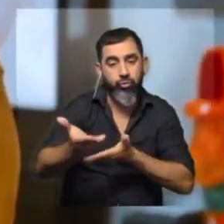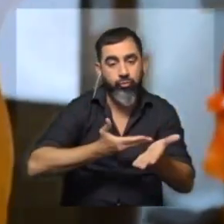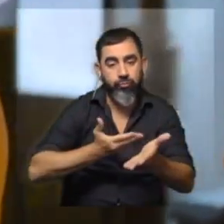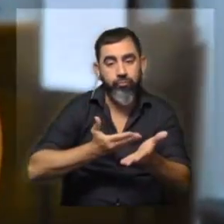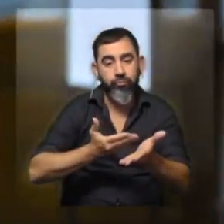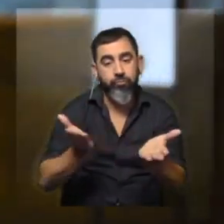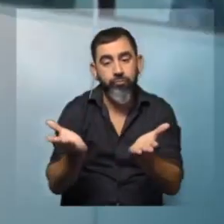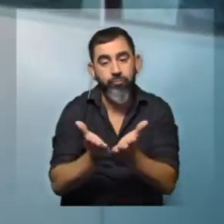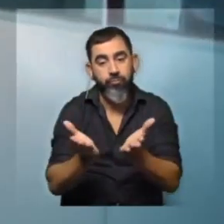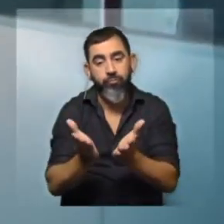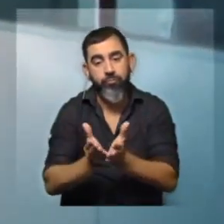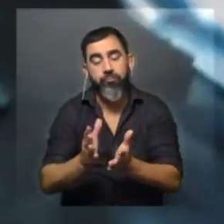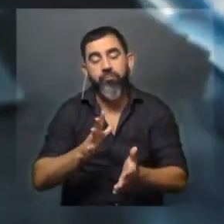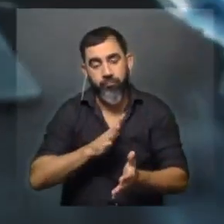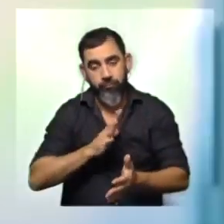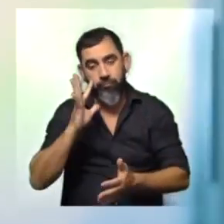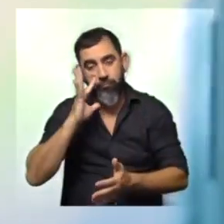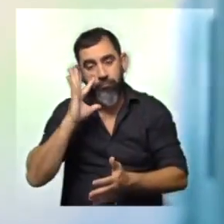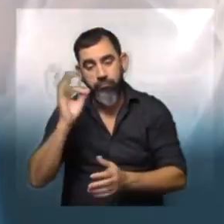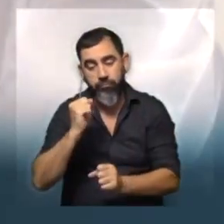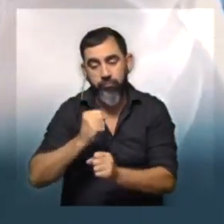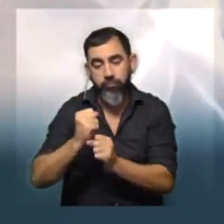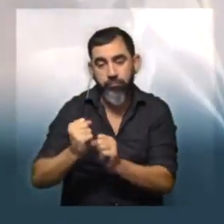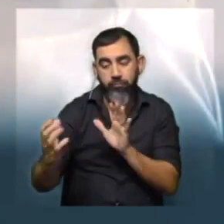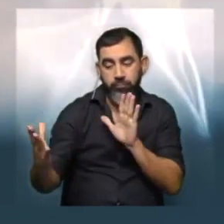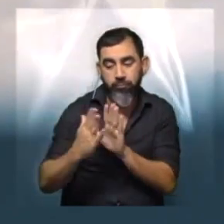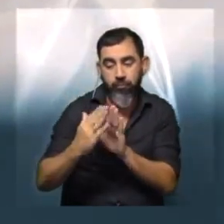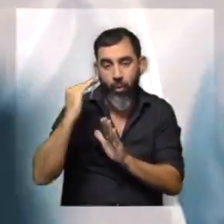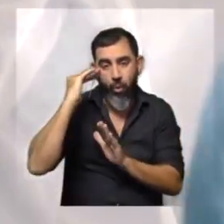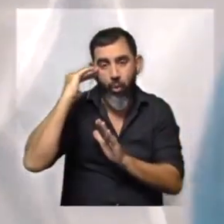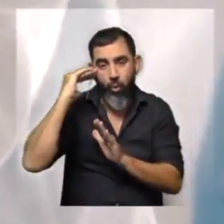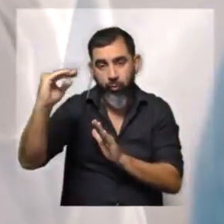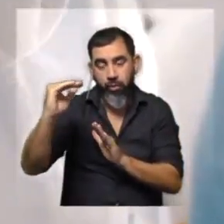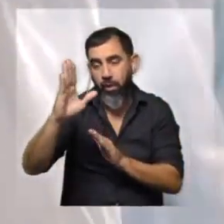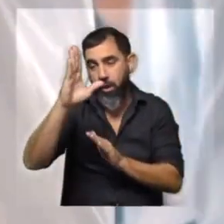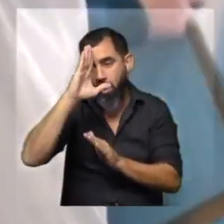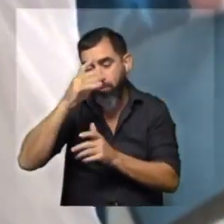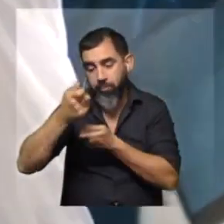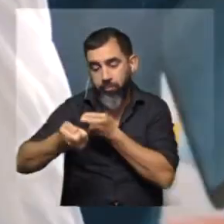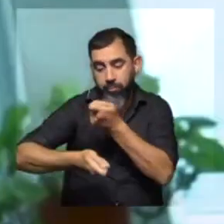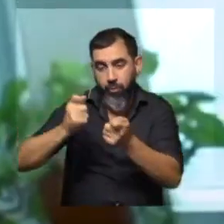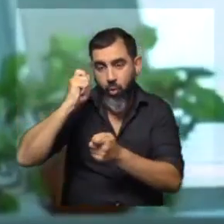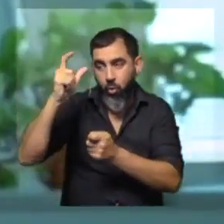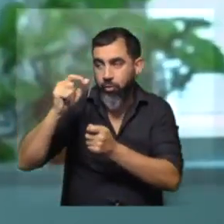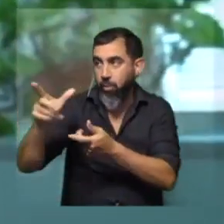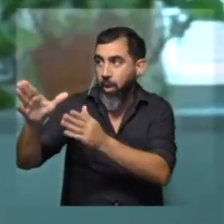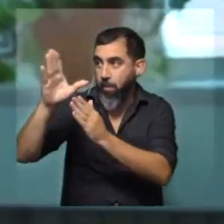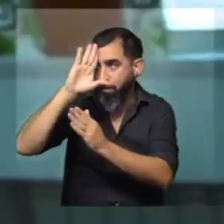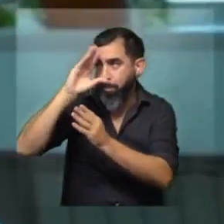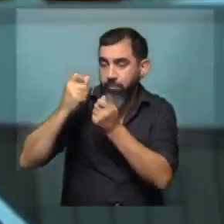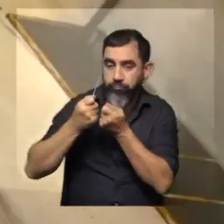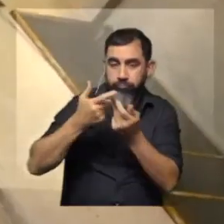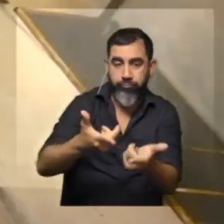y los estudiantes tienen la oportunidad de trabajar mano a mano con el equipo docente, aprendiendo y aplicando los conocimientos adquiridos en el